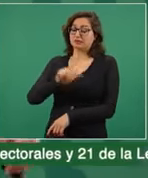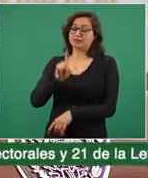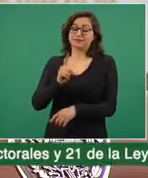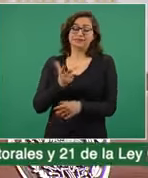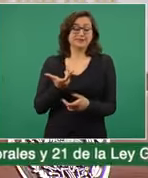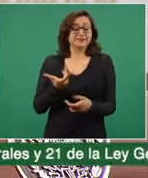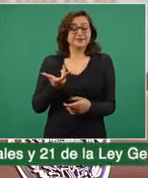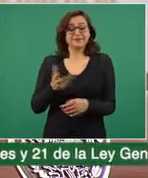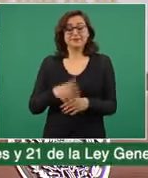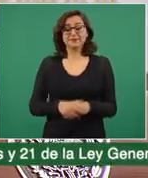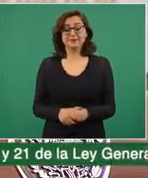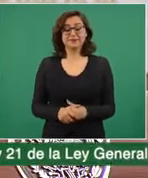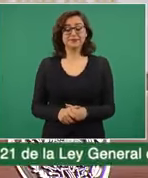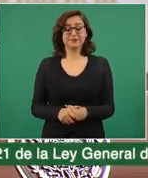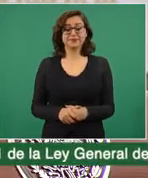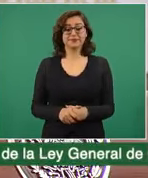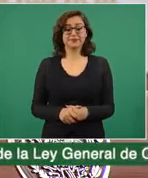es letras de